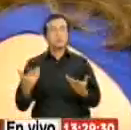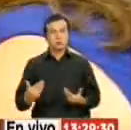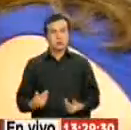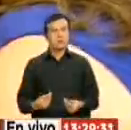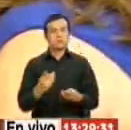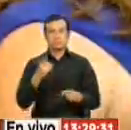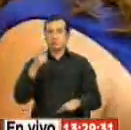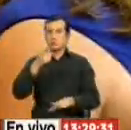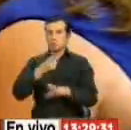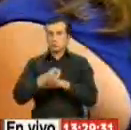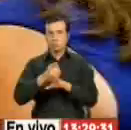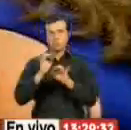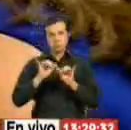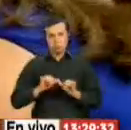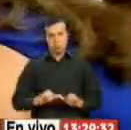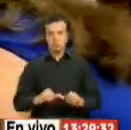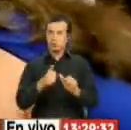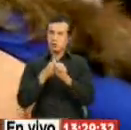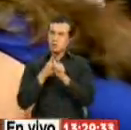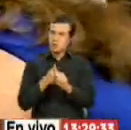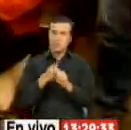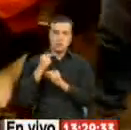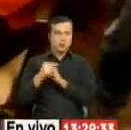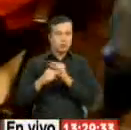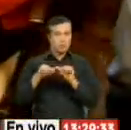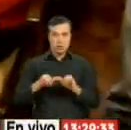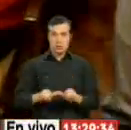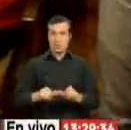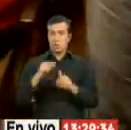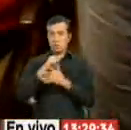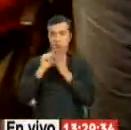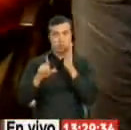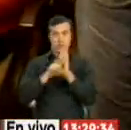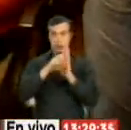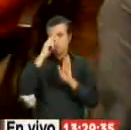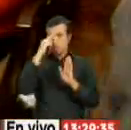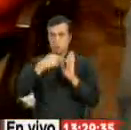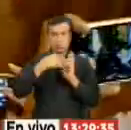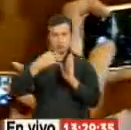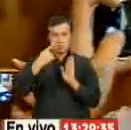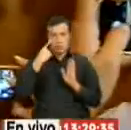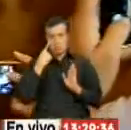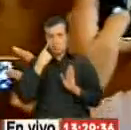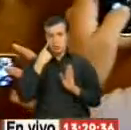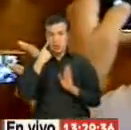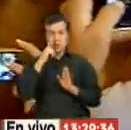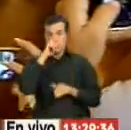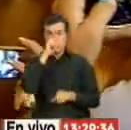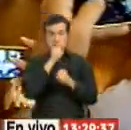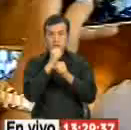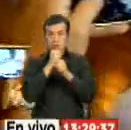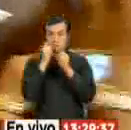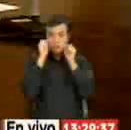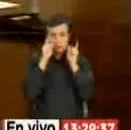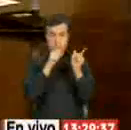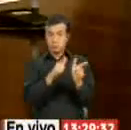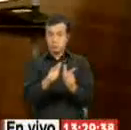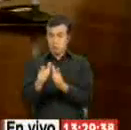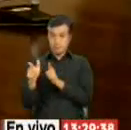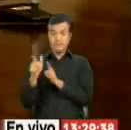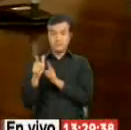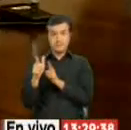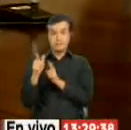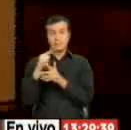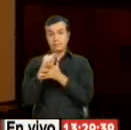la ordenanza y va a realizar un seguimiento minucioso del cumplimiento de la ley mediante sus servidores públicos asimismo dio a conocer